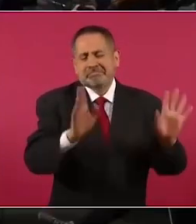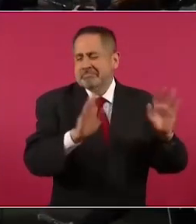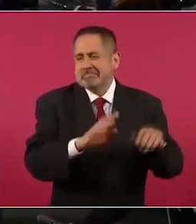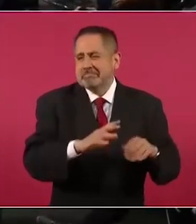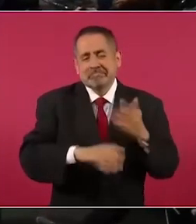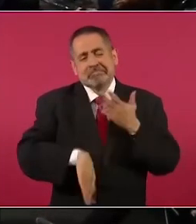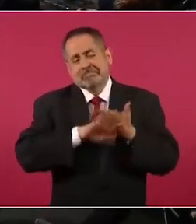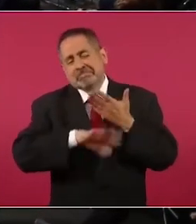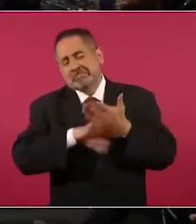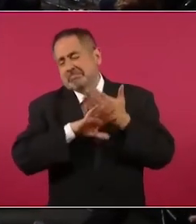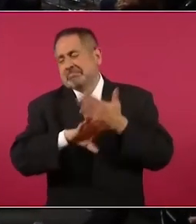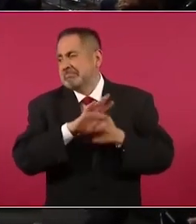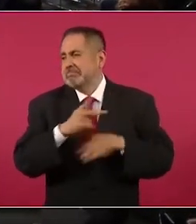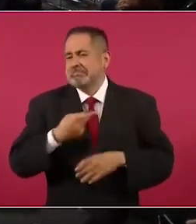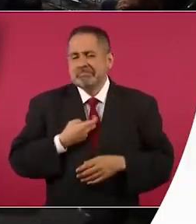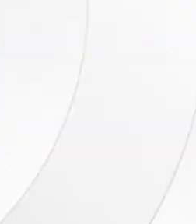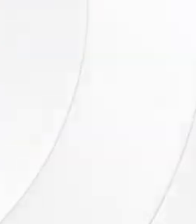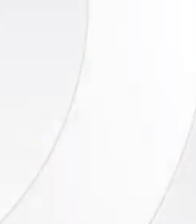Todos en contra.